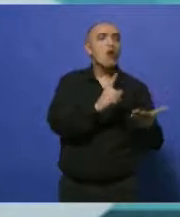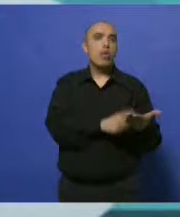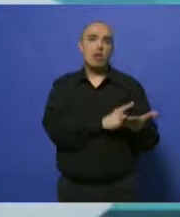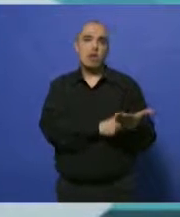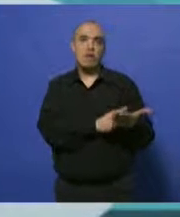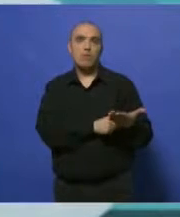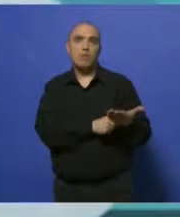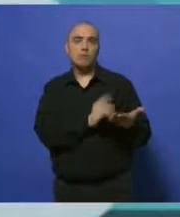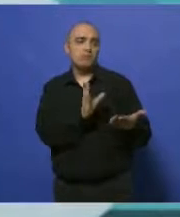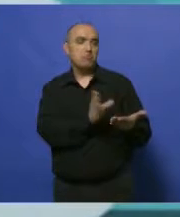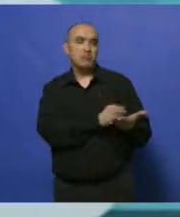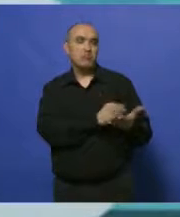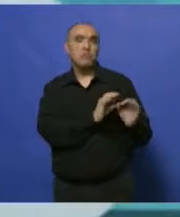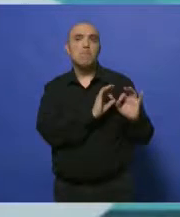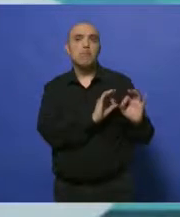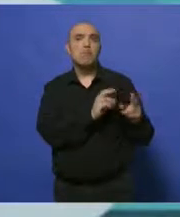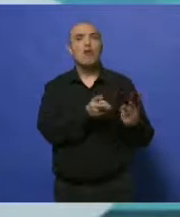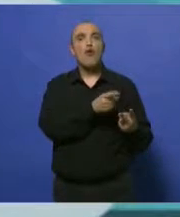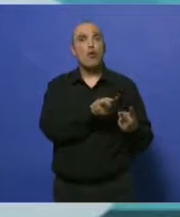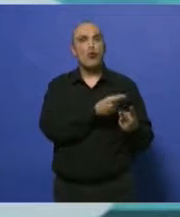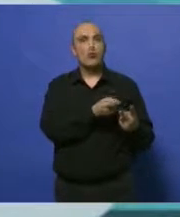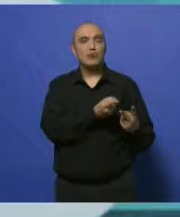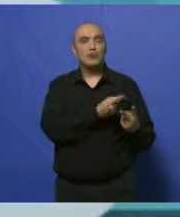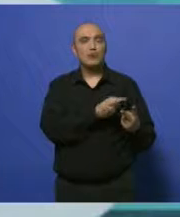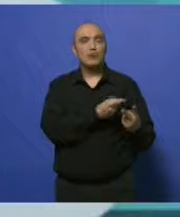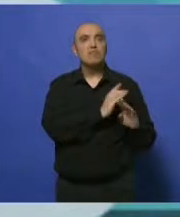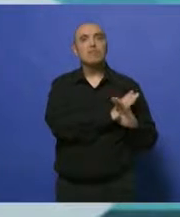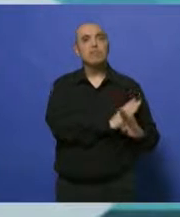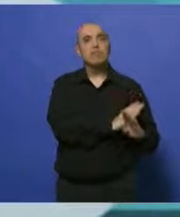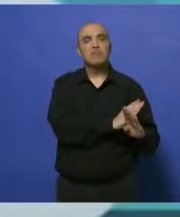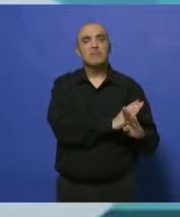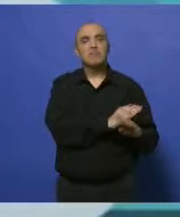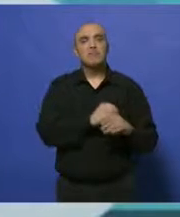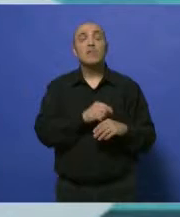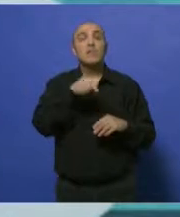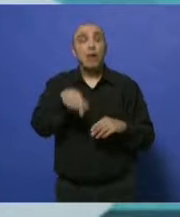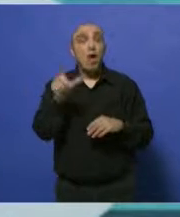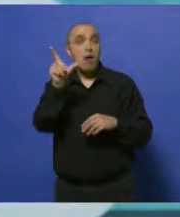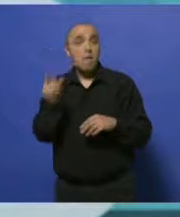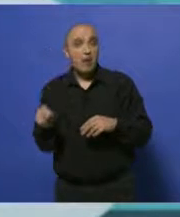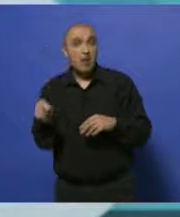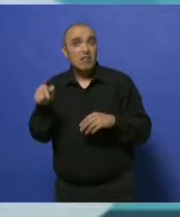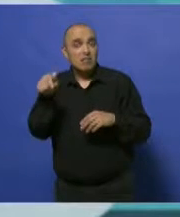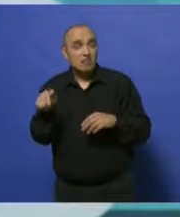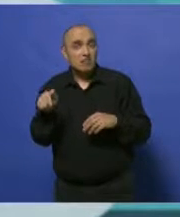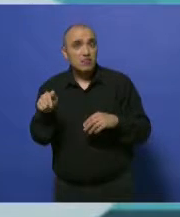y en otro equipo a partir del registro que veíamos que compartíamos. Hay que tener en cuenta, en el país, según